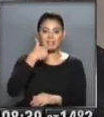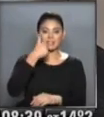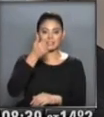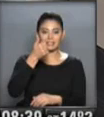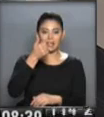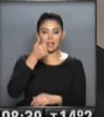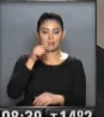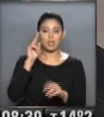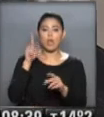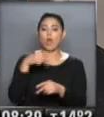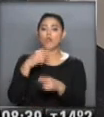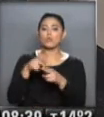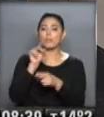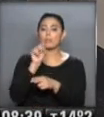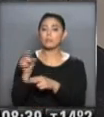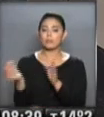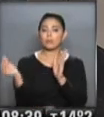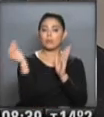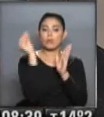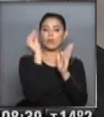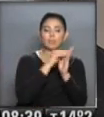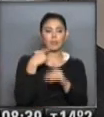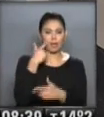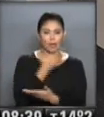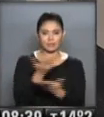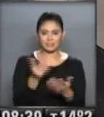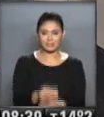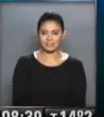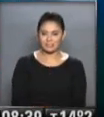les puso el nombre de ellos a un asteroide. Vamos a conocerlos.